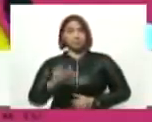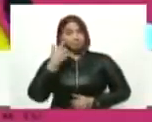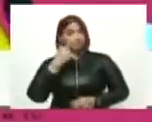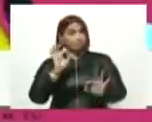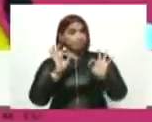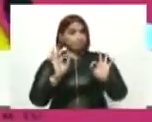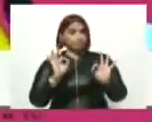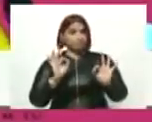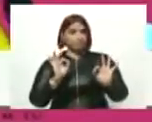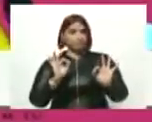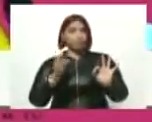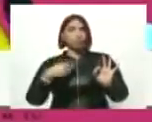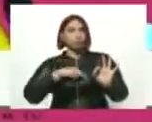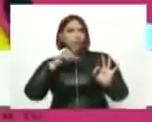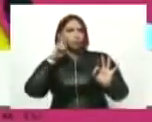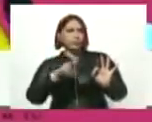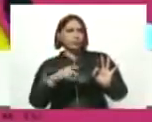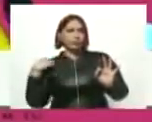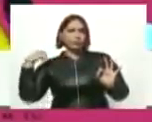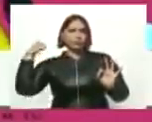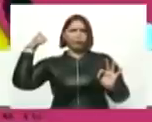Cuidado, que de eso hemos visto